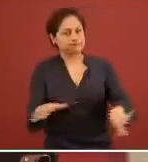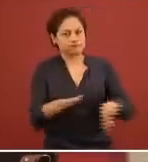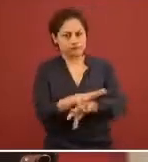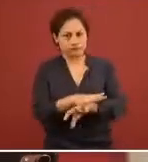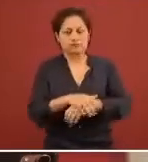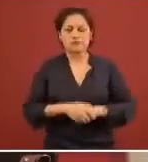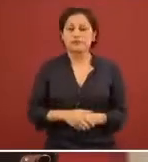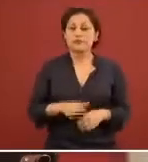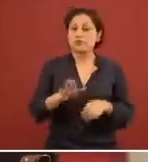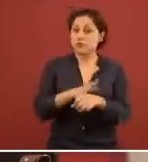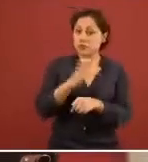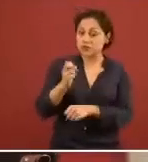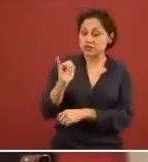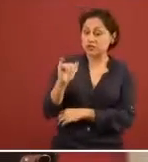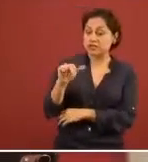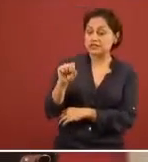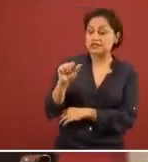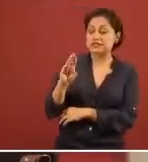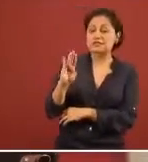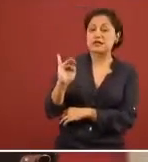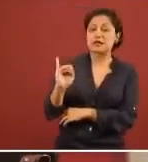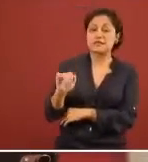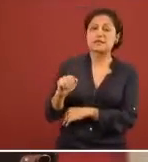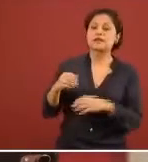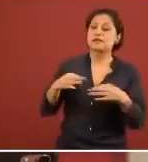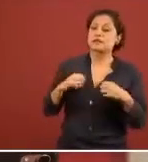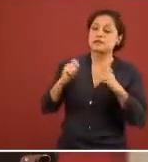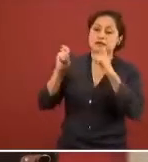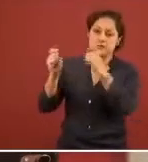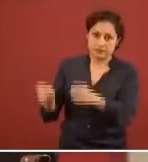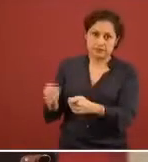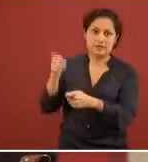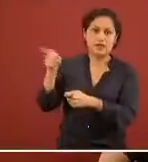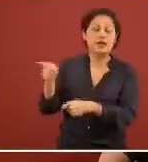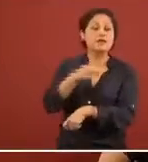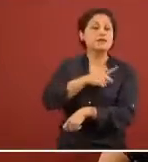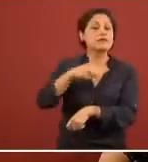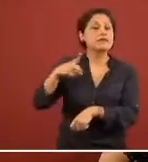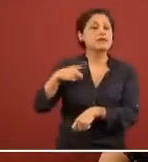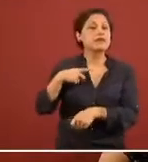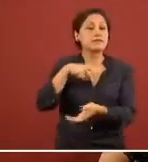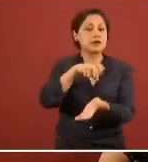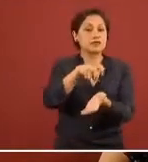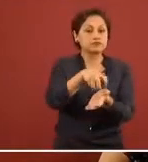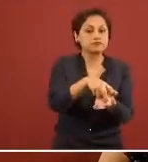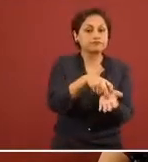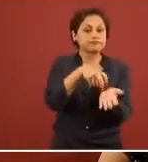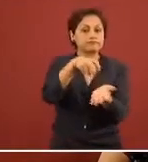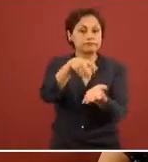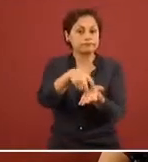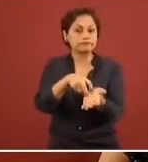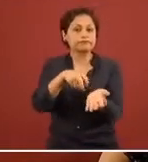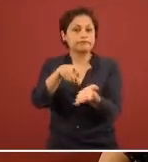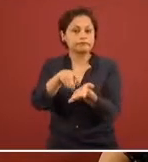encomiendas al INSABI, al Instituto de Salud para el Bienestar, es la regularización de todas